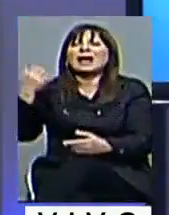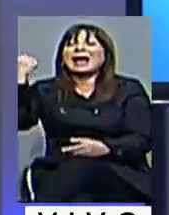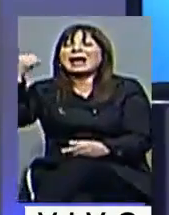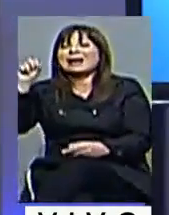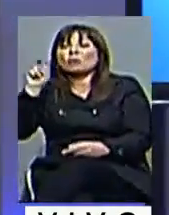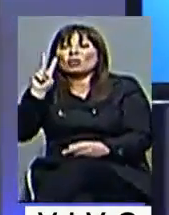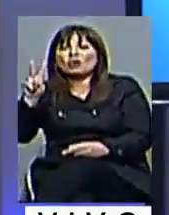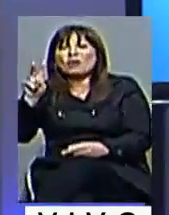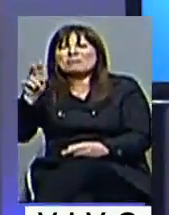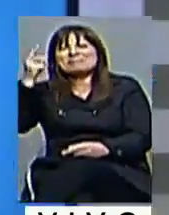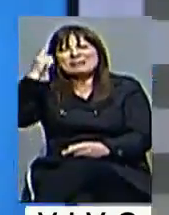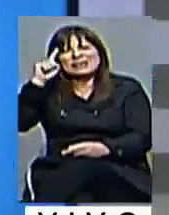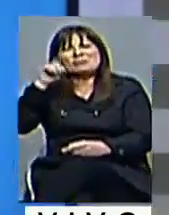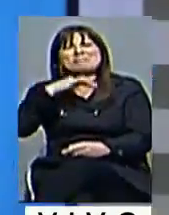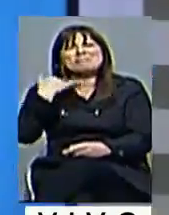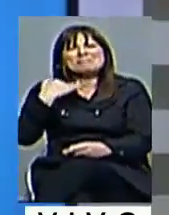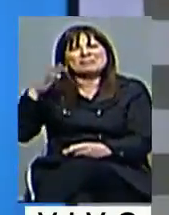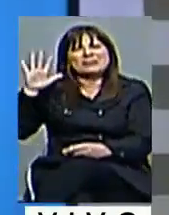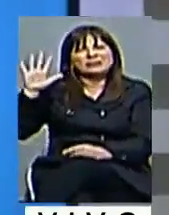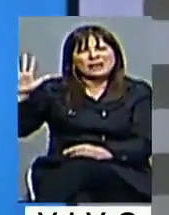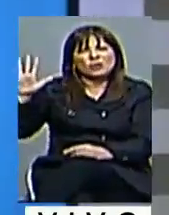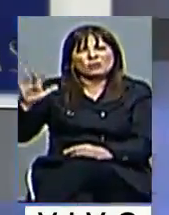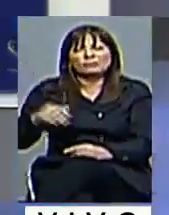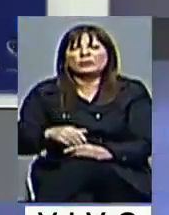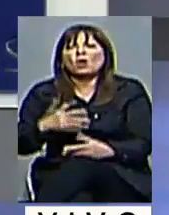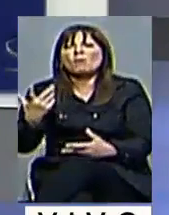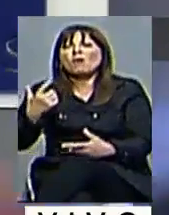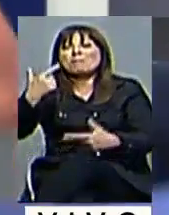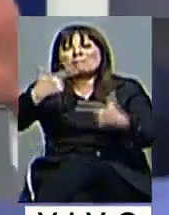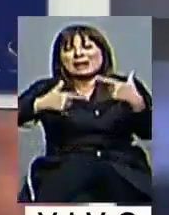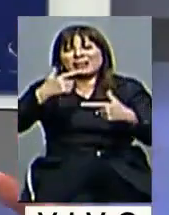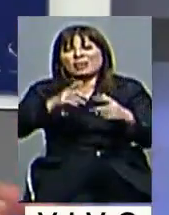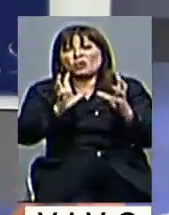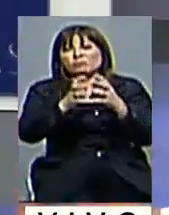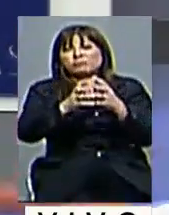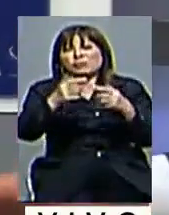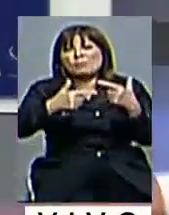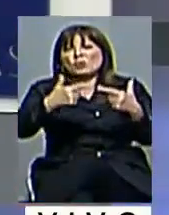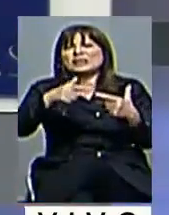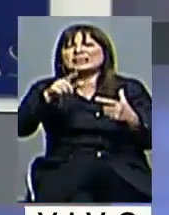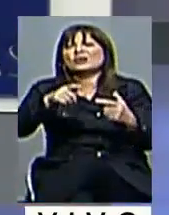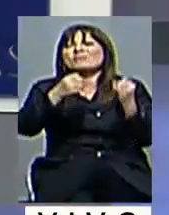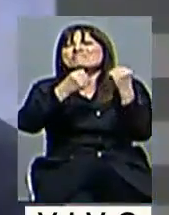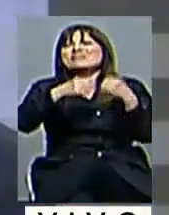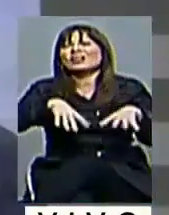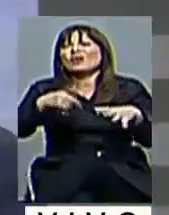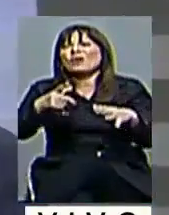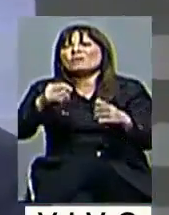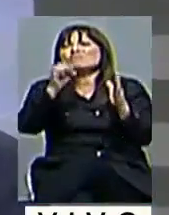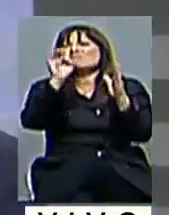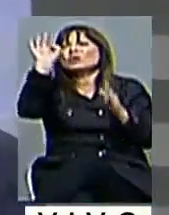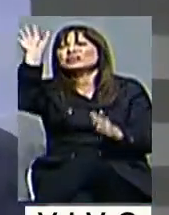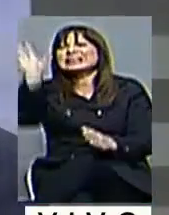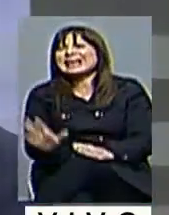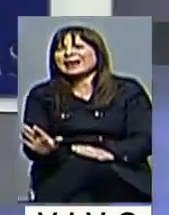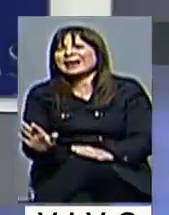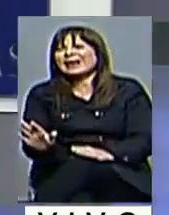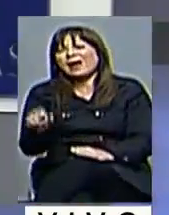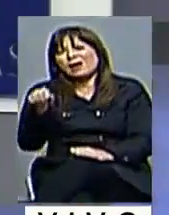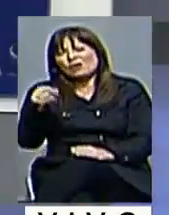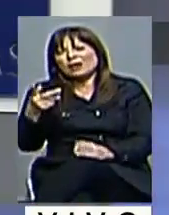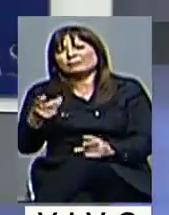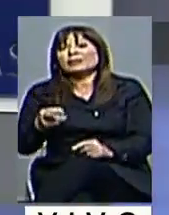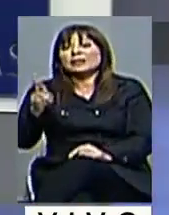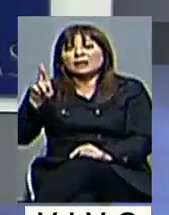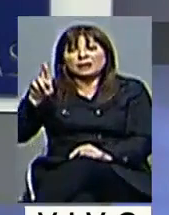la proyección. Claro. La pérdida de ser el partido más grande dentro perdió de... Perdió porcentaje, perdió peso. Hoy día Renovación Nacional es